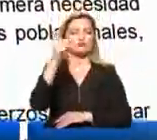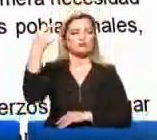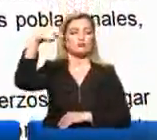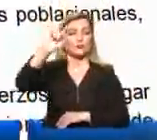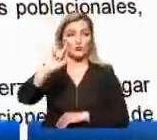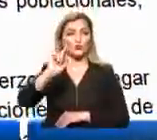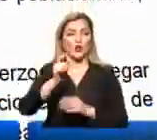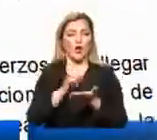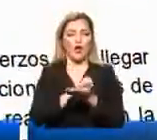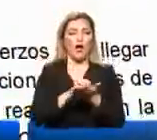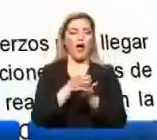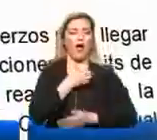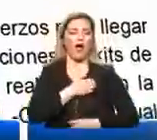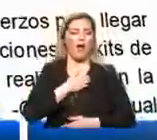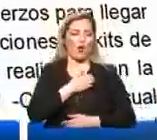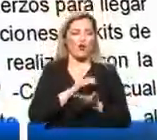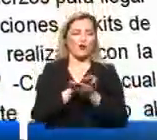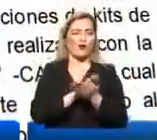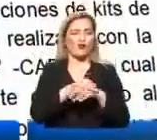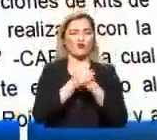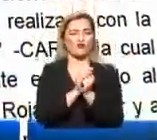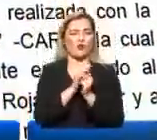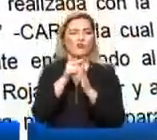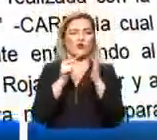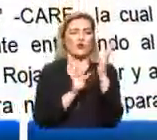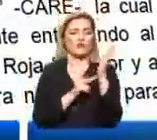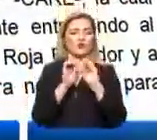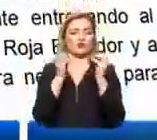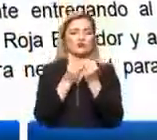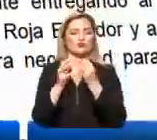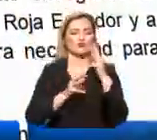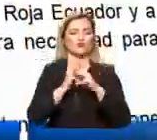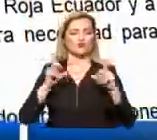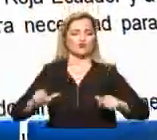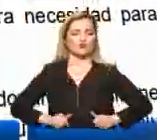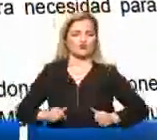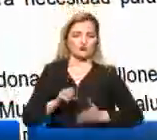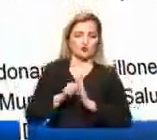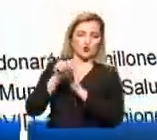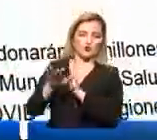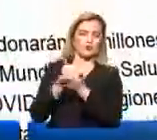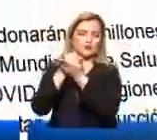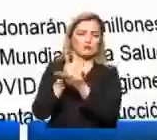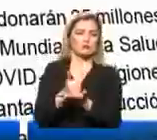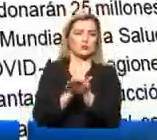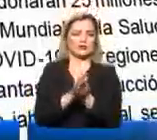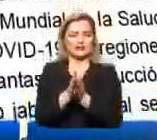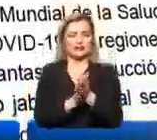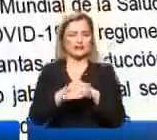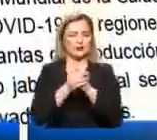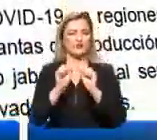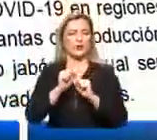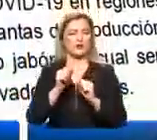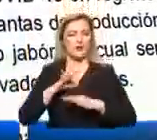25 millones de barras de jabón al programa Safe Hands de la Organización Mundial de la Salud, buscando ayudar a detener la propagación